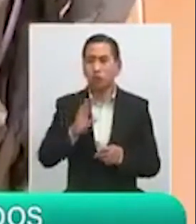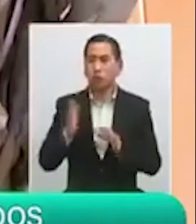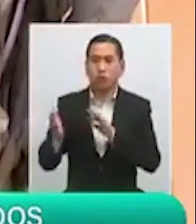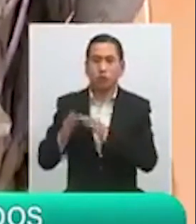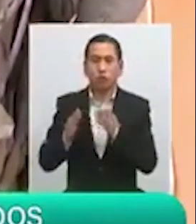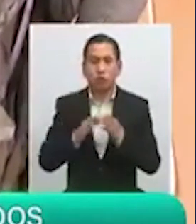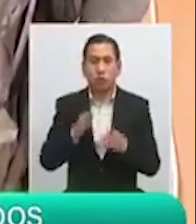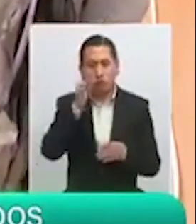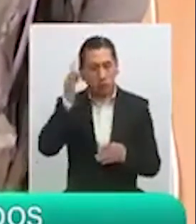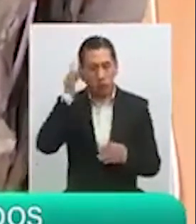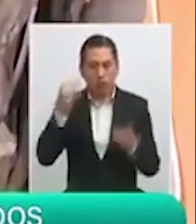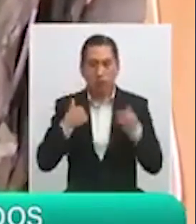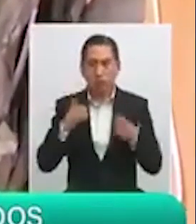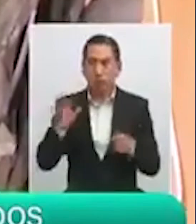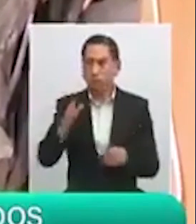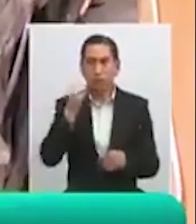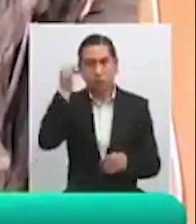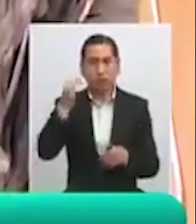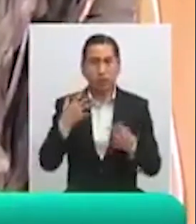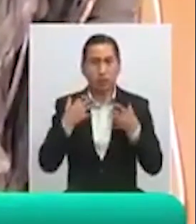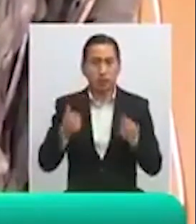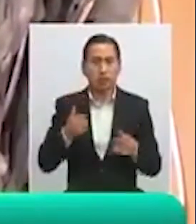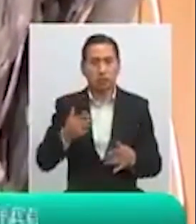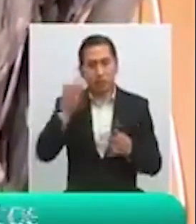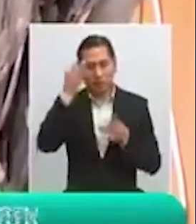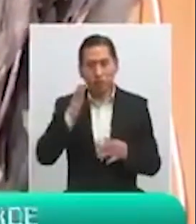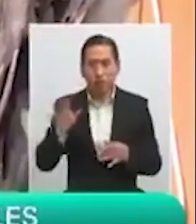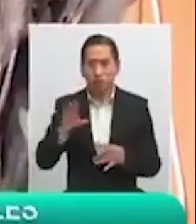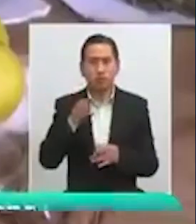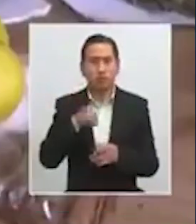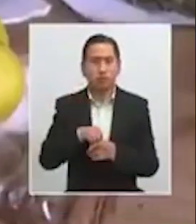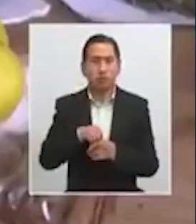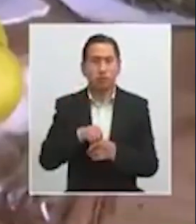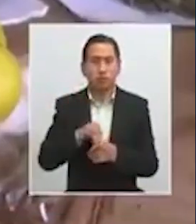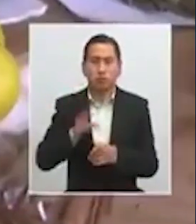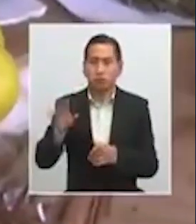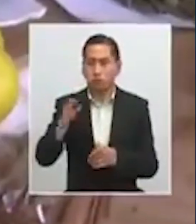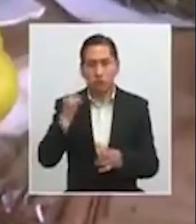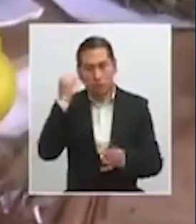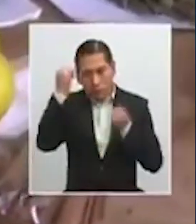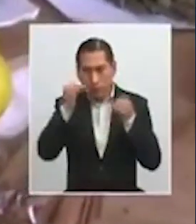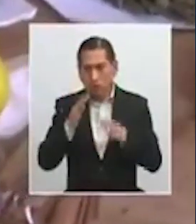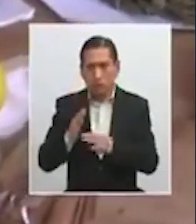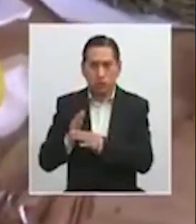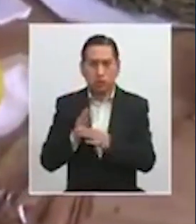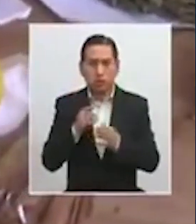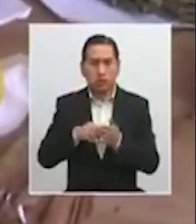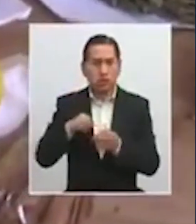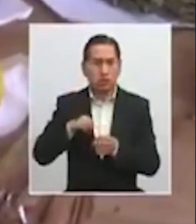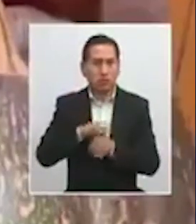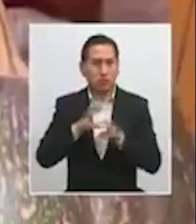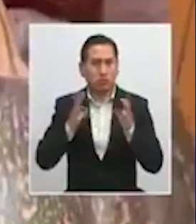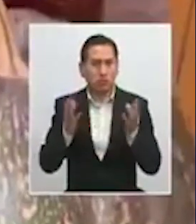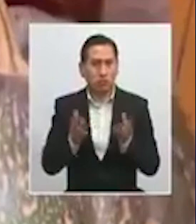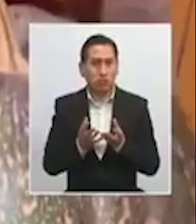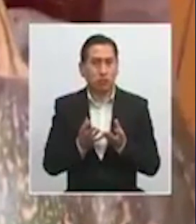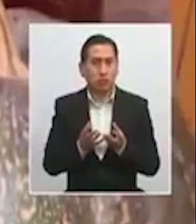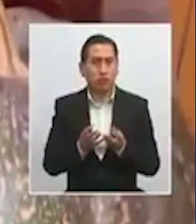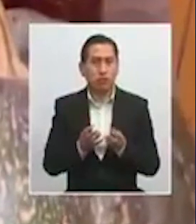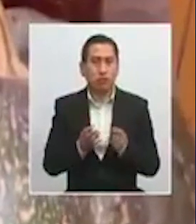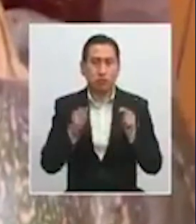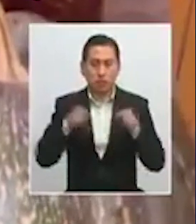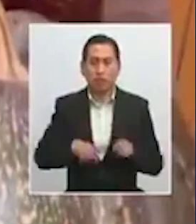su concepto de salud y enfermedad, y es así que de esta manera ellos fueron combatiendo con esta pandemia, asimismo en